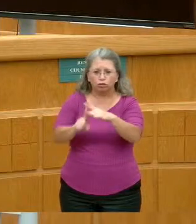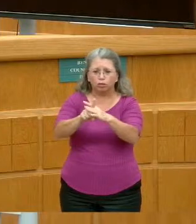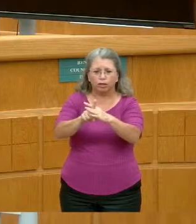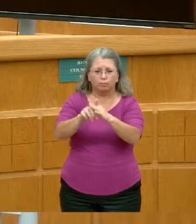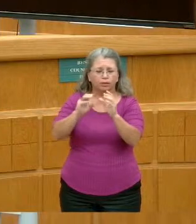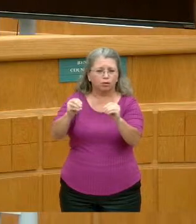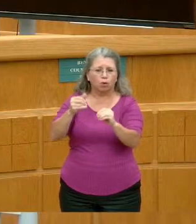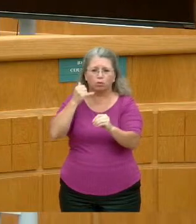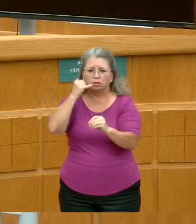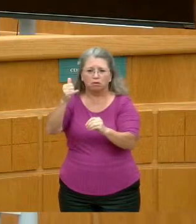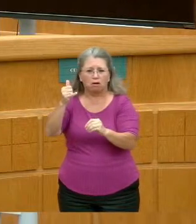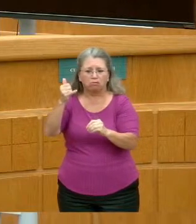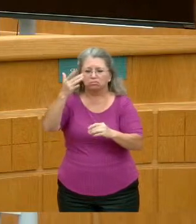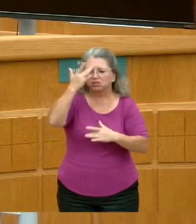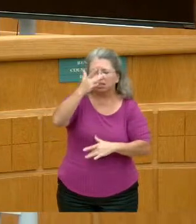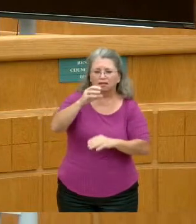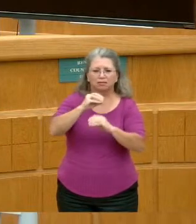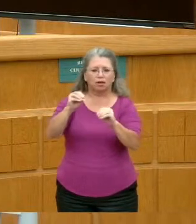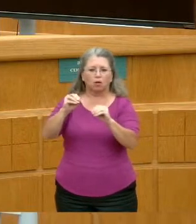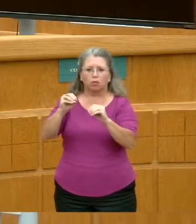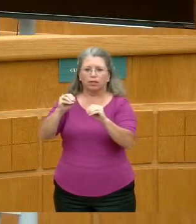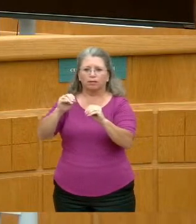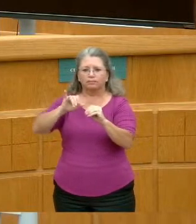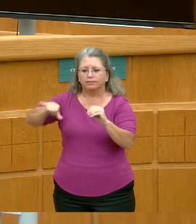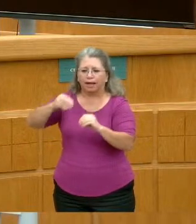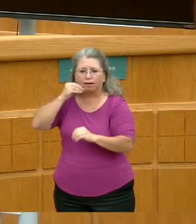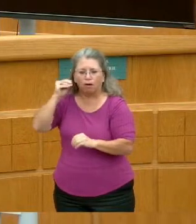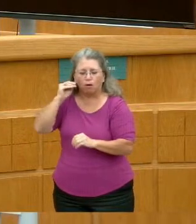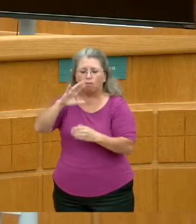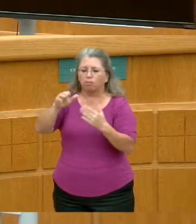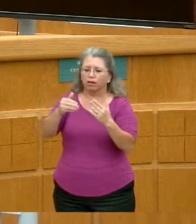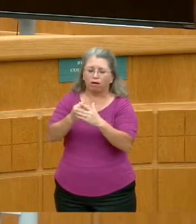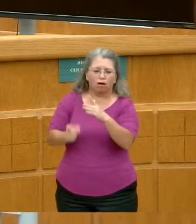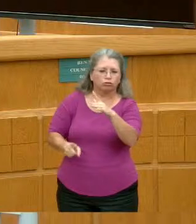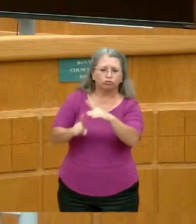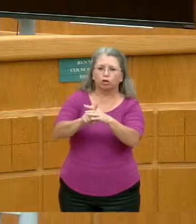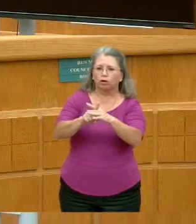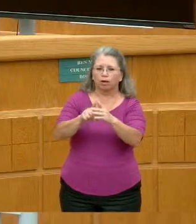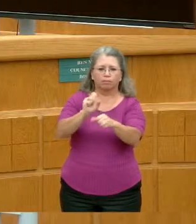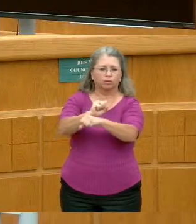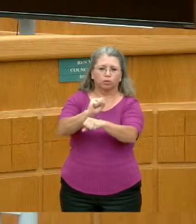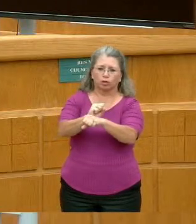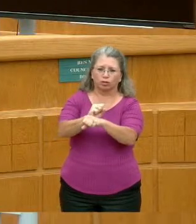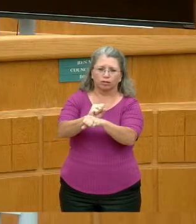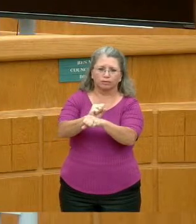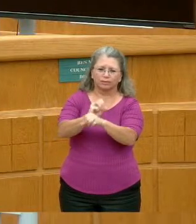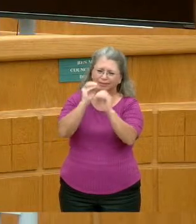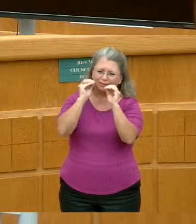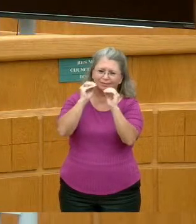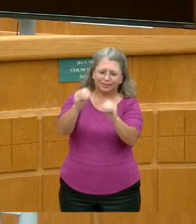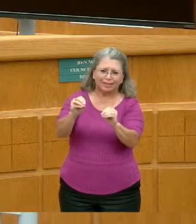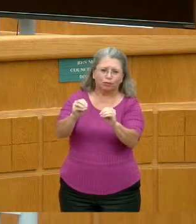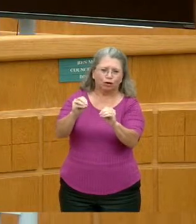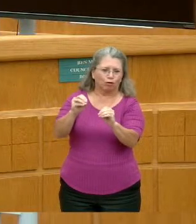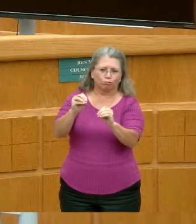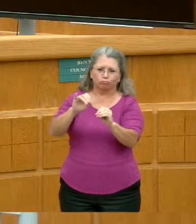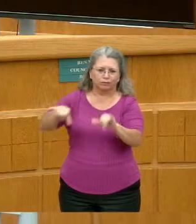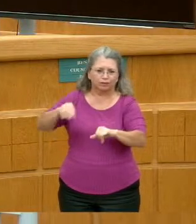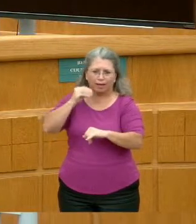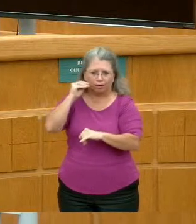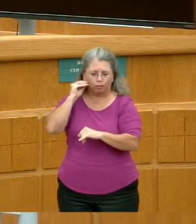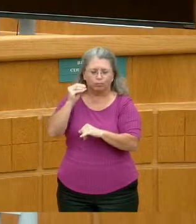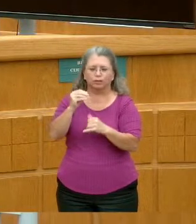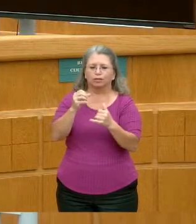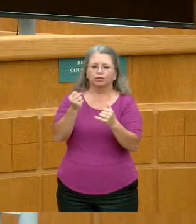commitment. And I want to thank our nurses, and again, everyone at Krista Spahn for the privilege of being